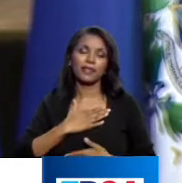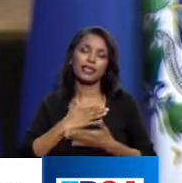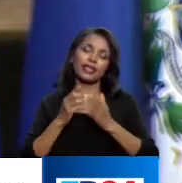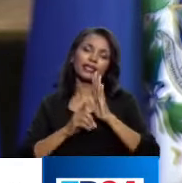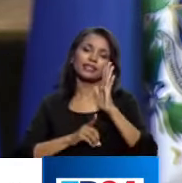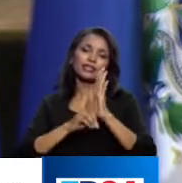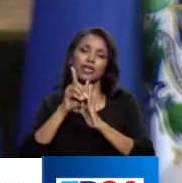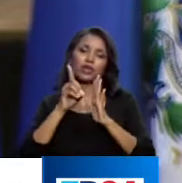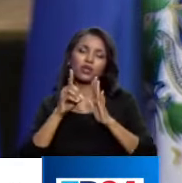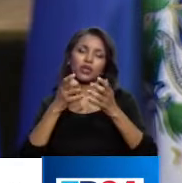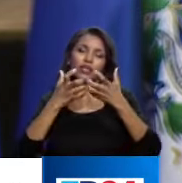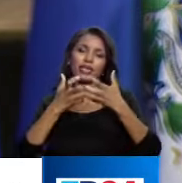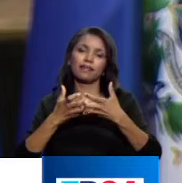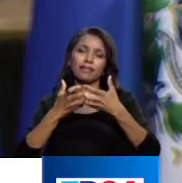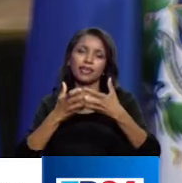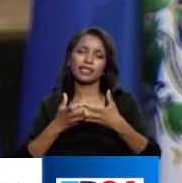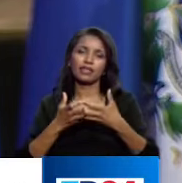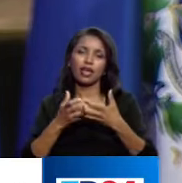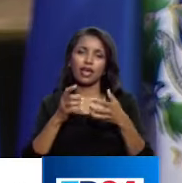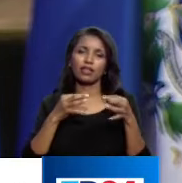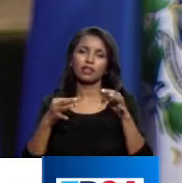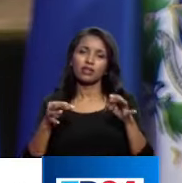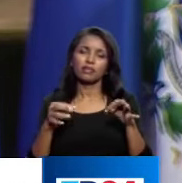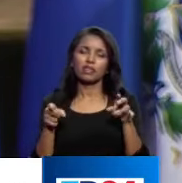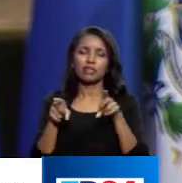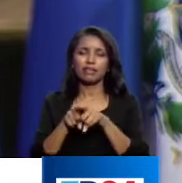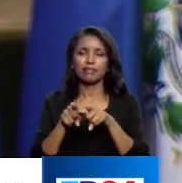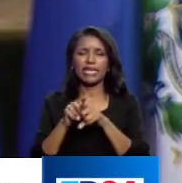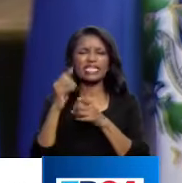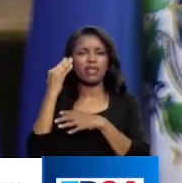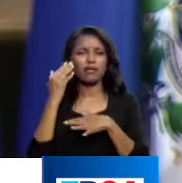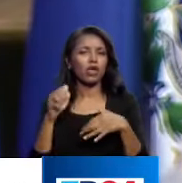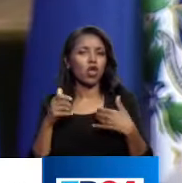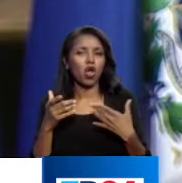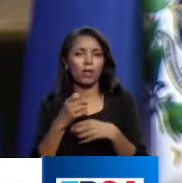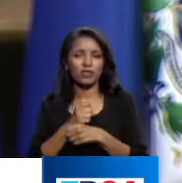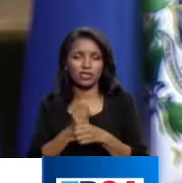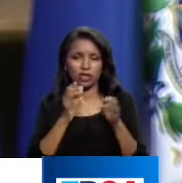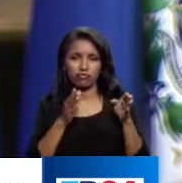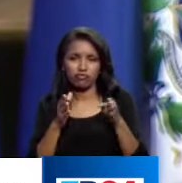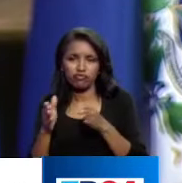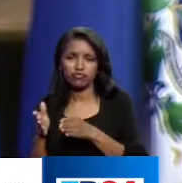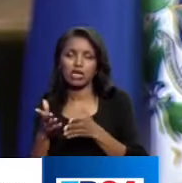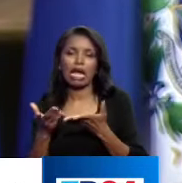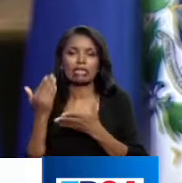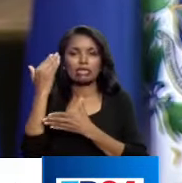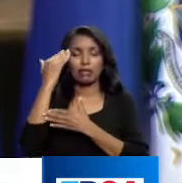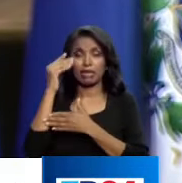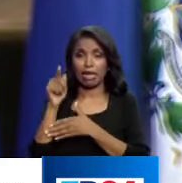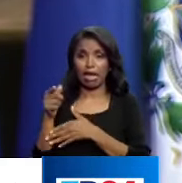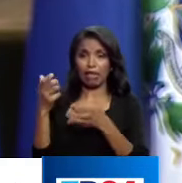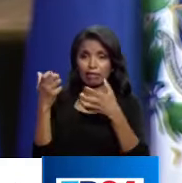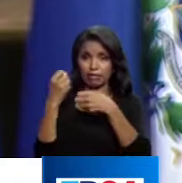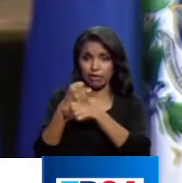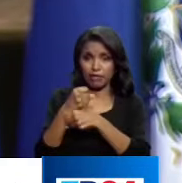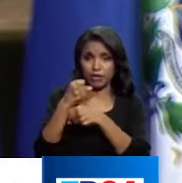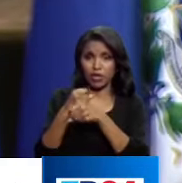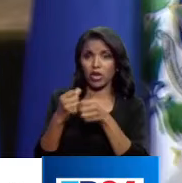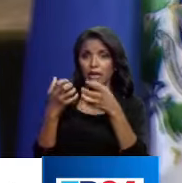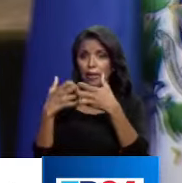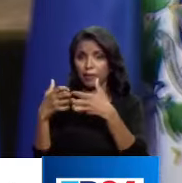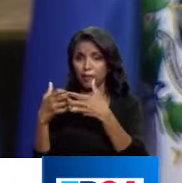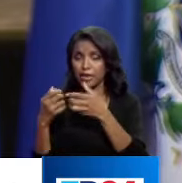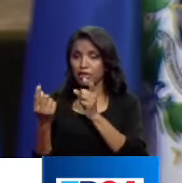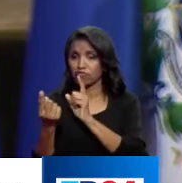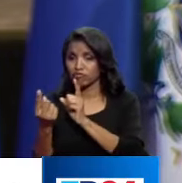desarrollo de la industria turística. Va a ayudar a entablar relaciones estrechas entre empresas, trabajadores, comunidades